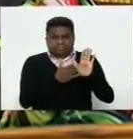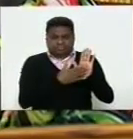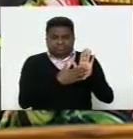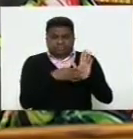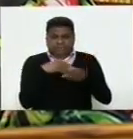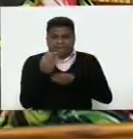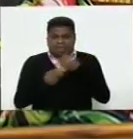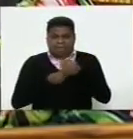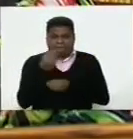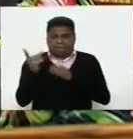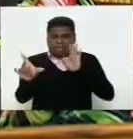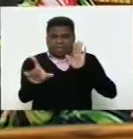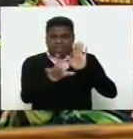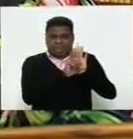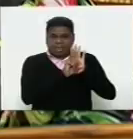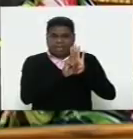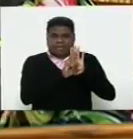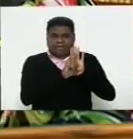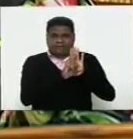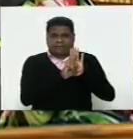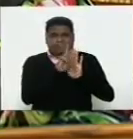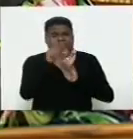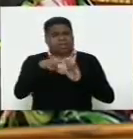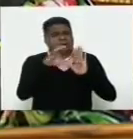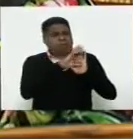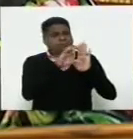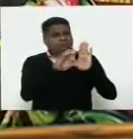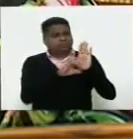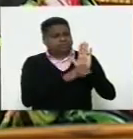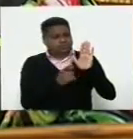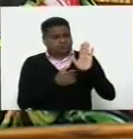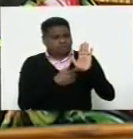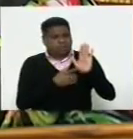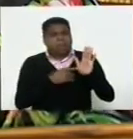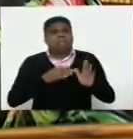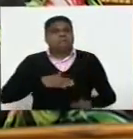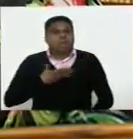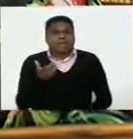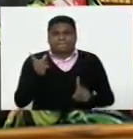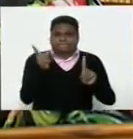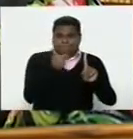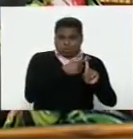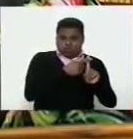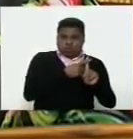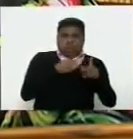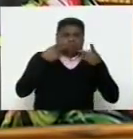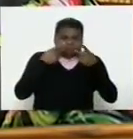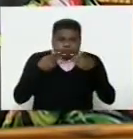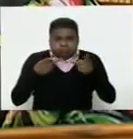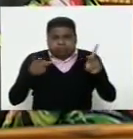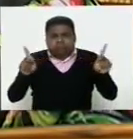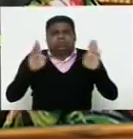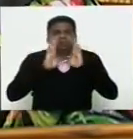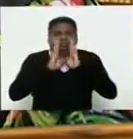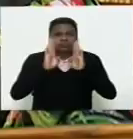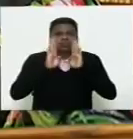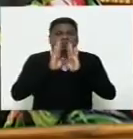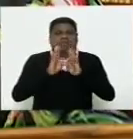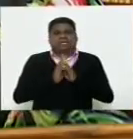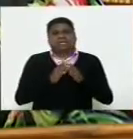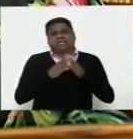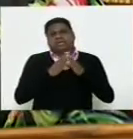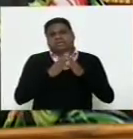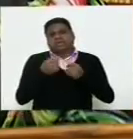atribuciones legales y constitucionales, podrá: 1. Promover, divulgar y